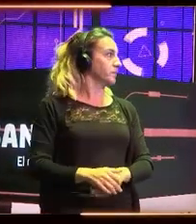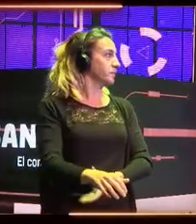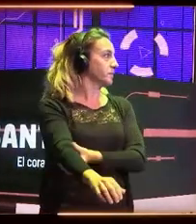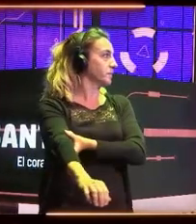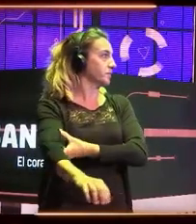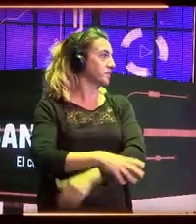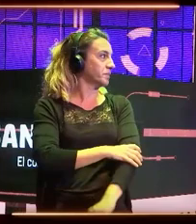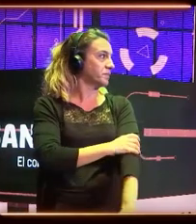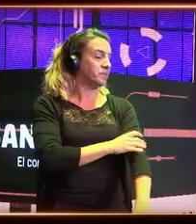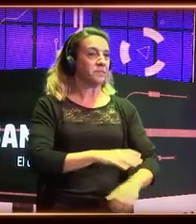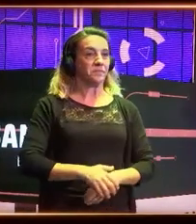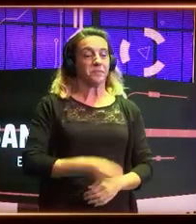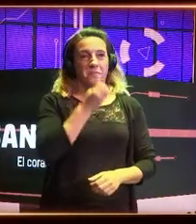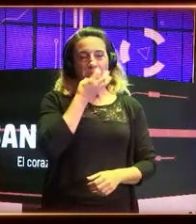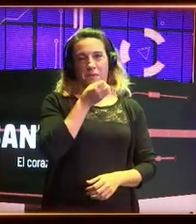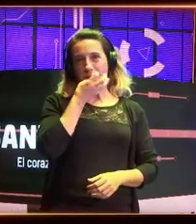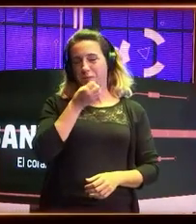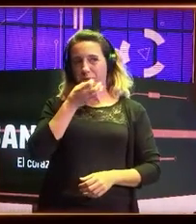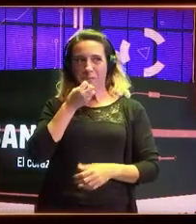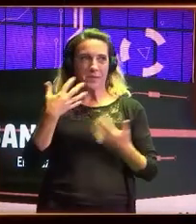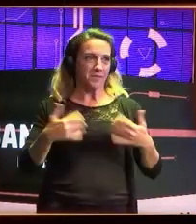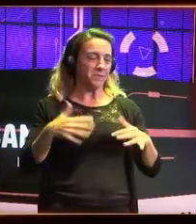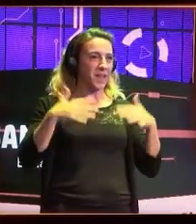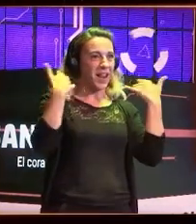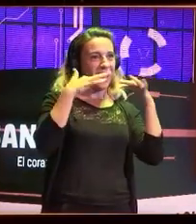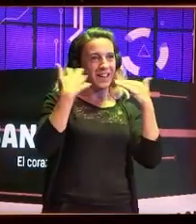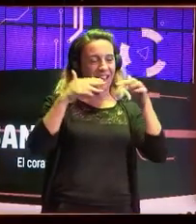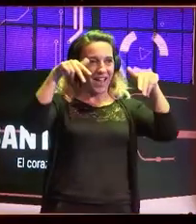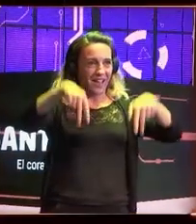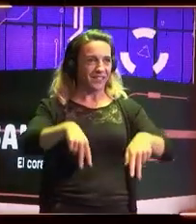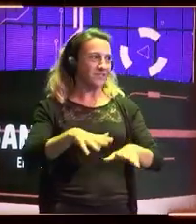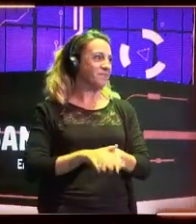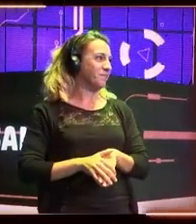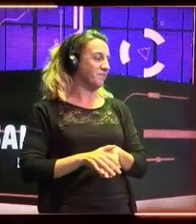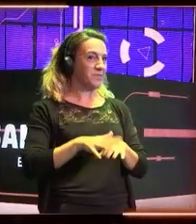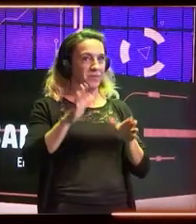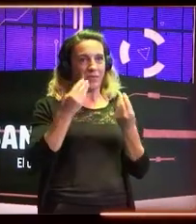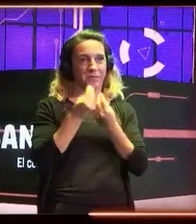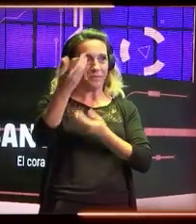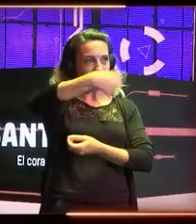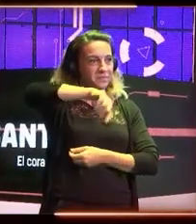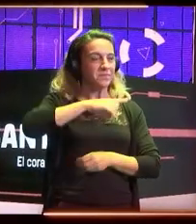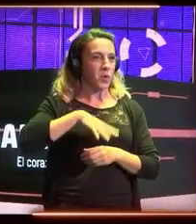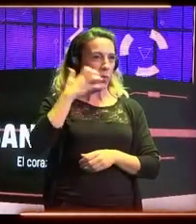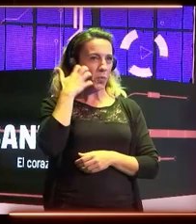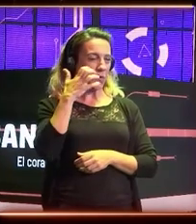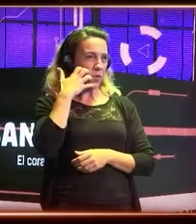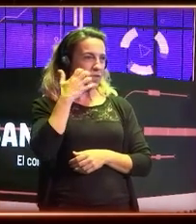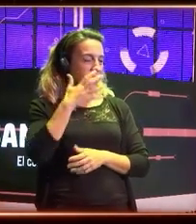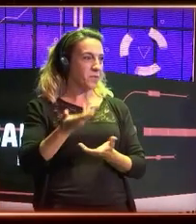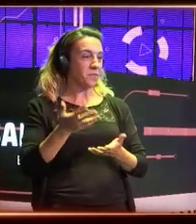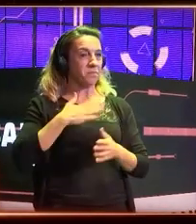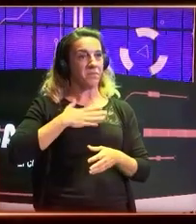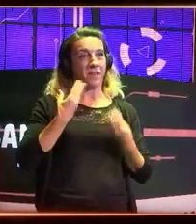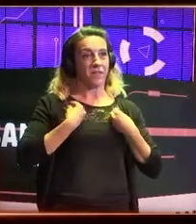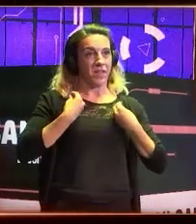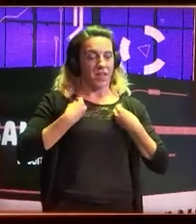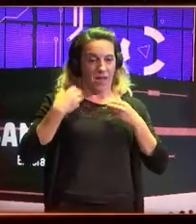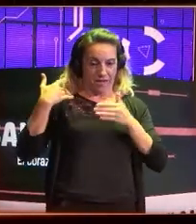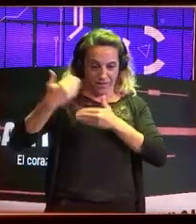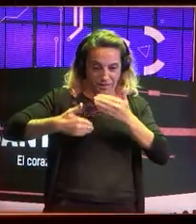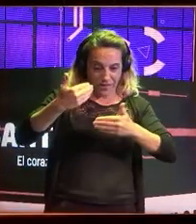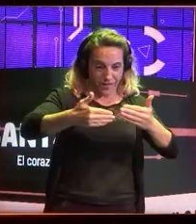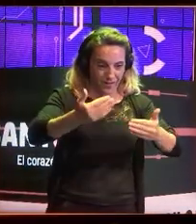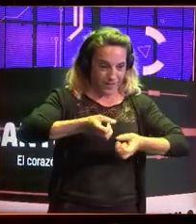olaya bueno bueno bueno bueno bueno qué alegría estar aquí qué buava estar con todos ustedes Qué curioso verdad eh mi vida contado hacia adelante